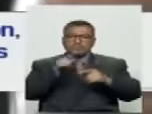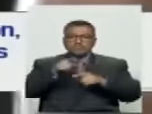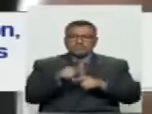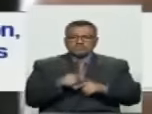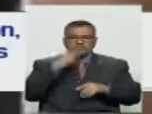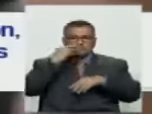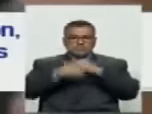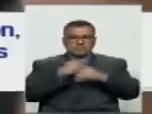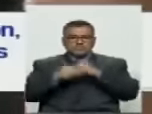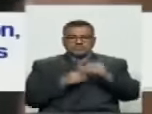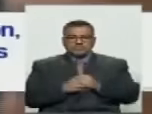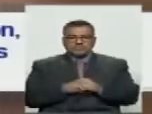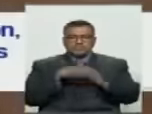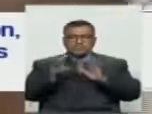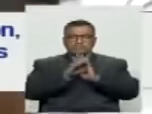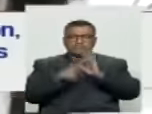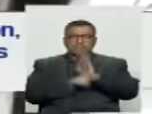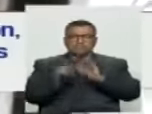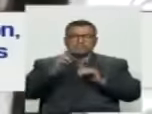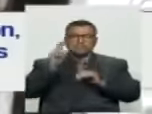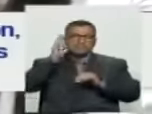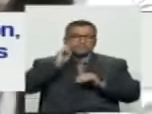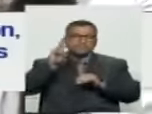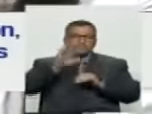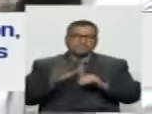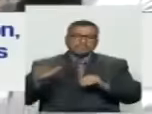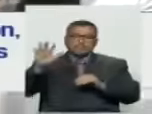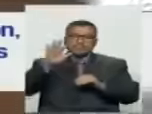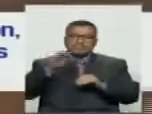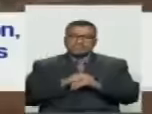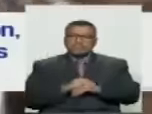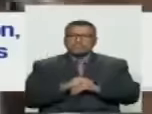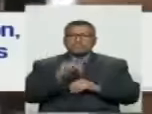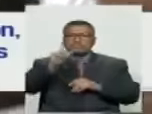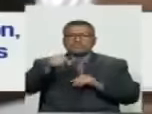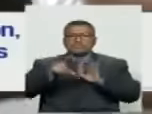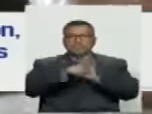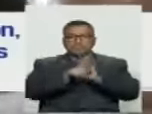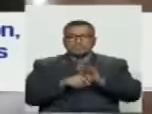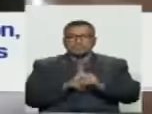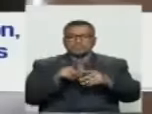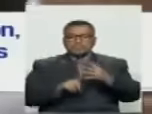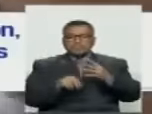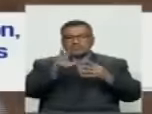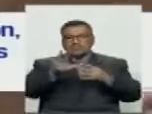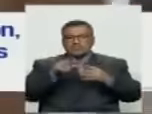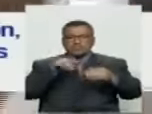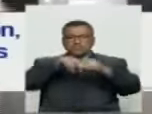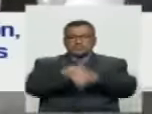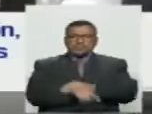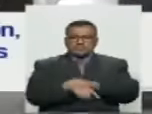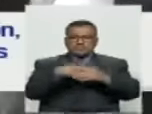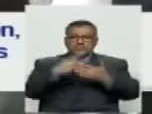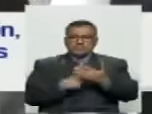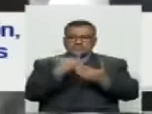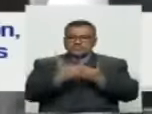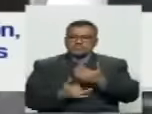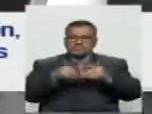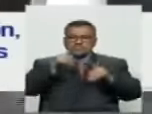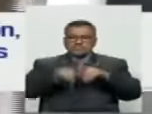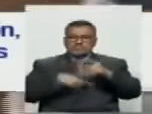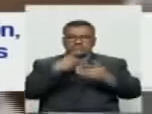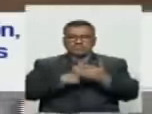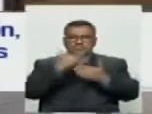las previstas en la Constitución de la República Bolivariana de Venezuela y la ley. 3. Acceder a los planes, programas